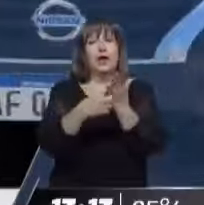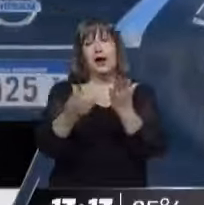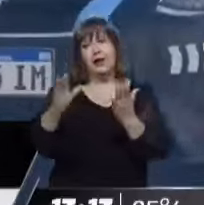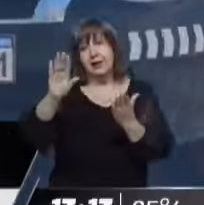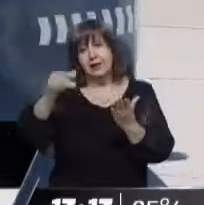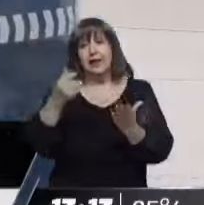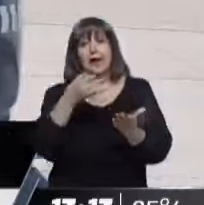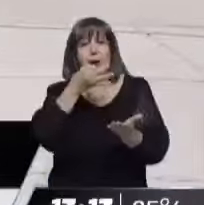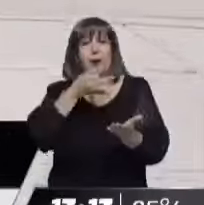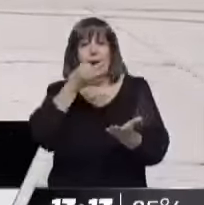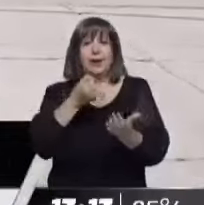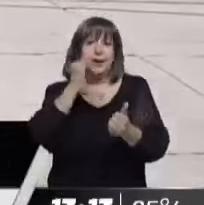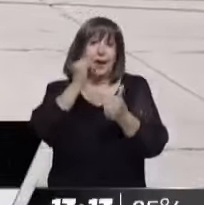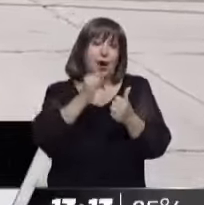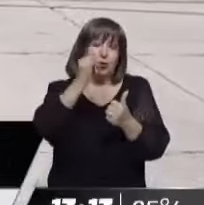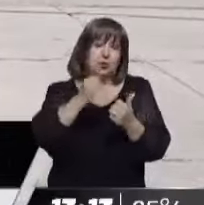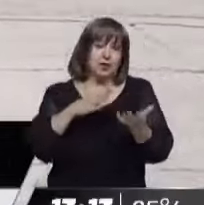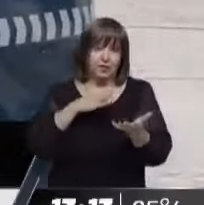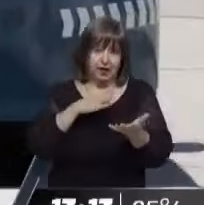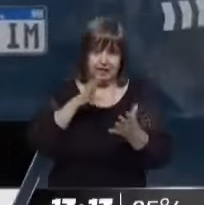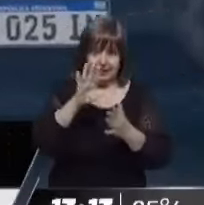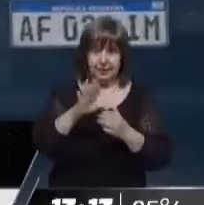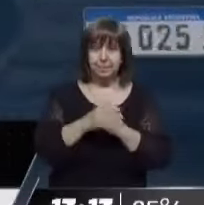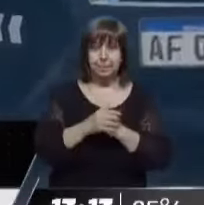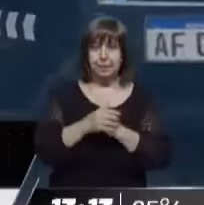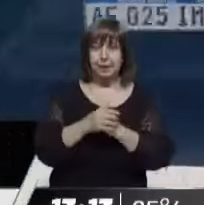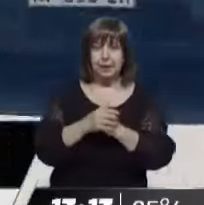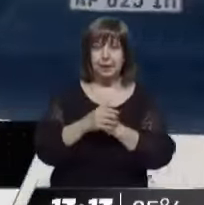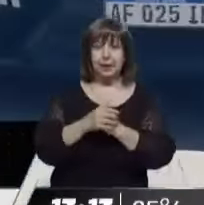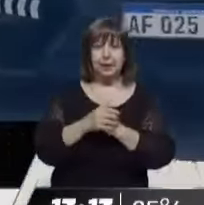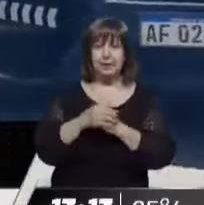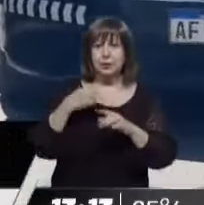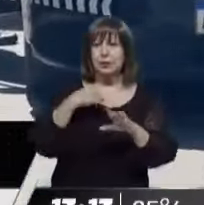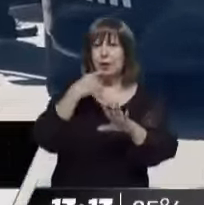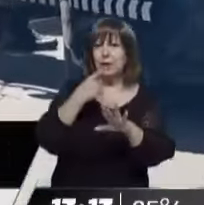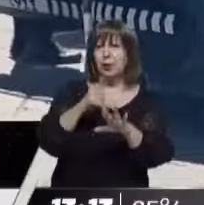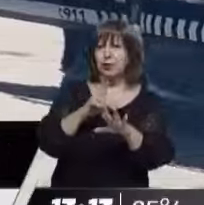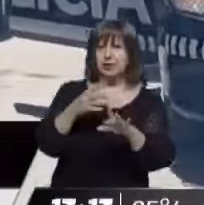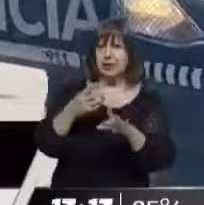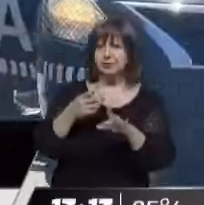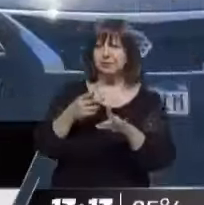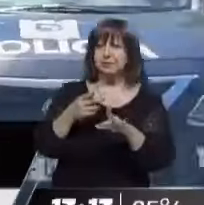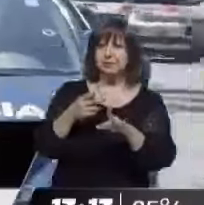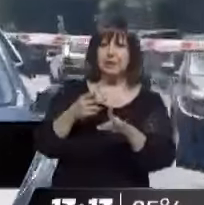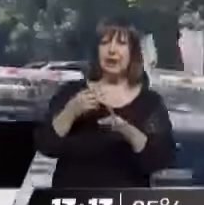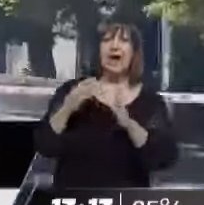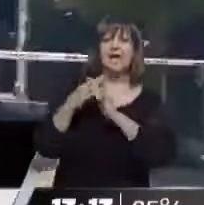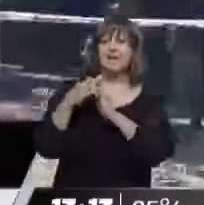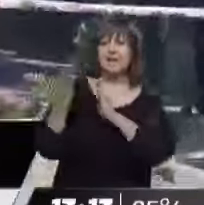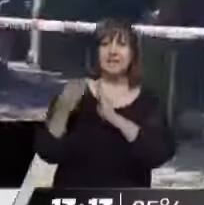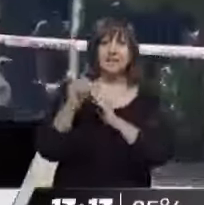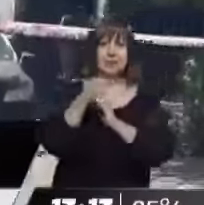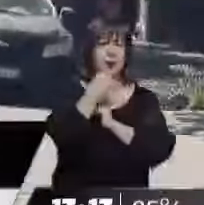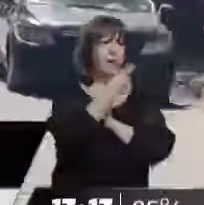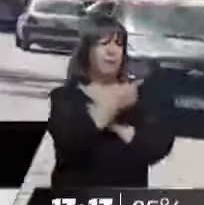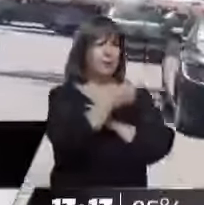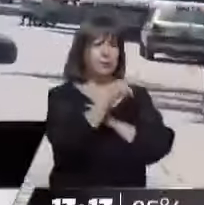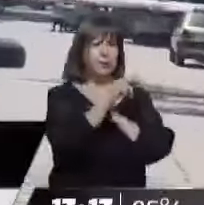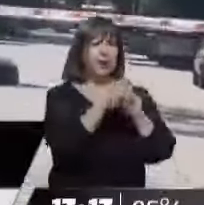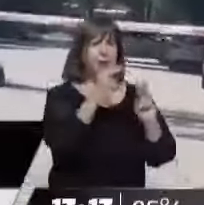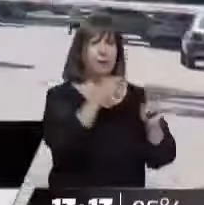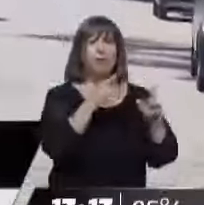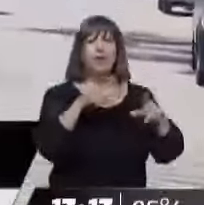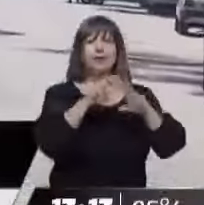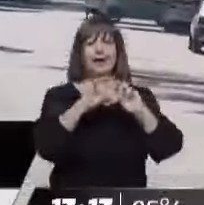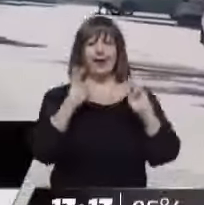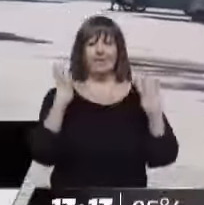hablar de la situación. A ver, vamos a ver si encontramos algún vecino. A ver, Rulo, si podemos dar la vuelta por allá, porque está